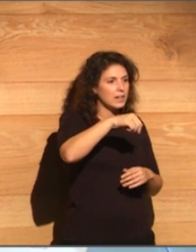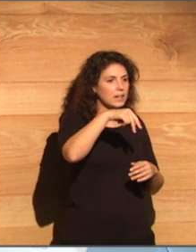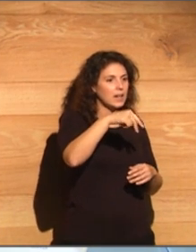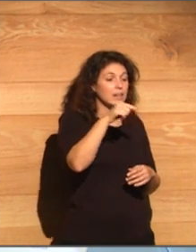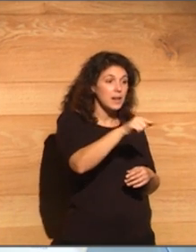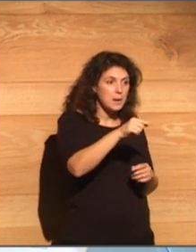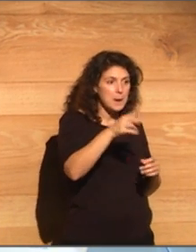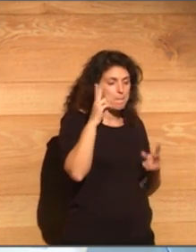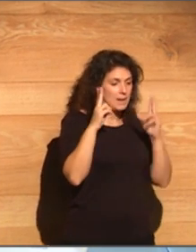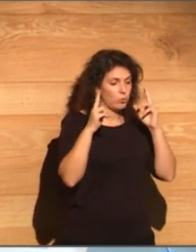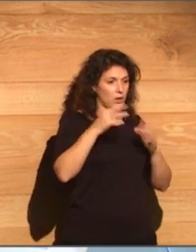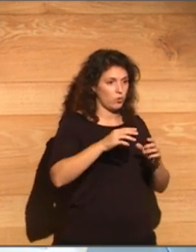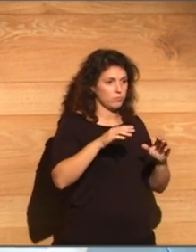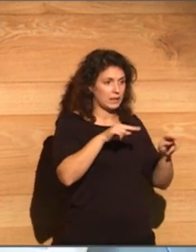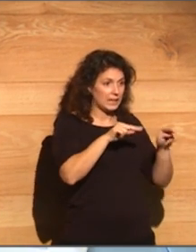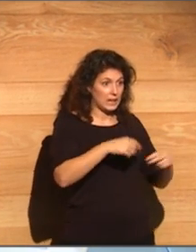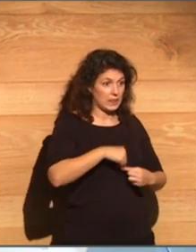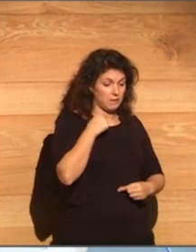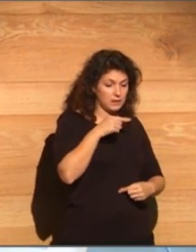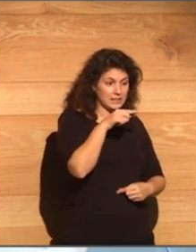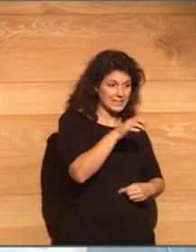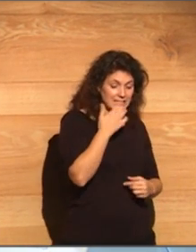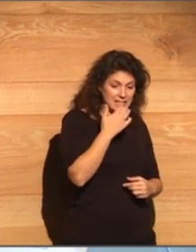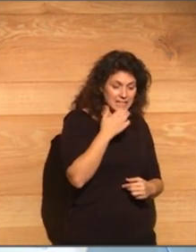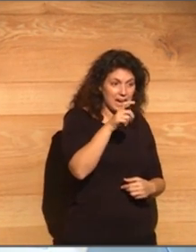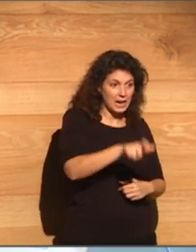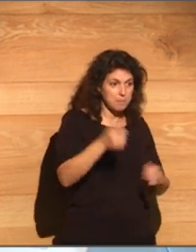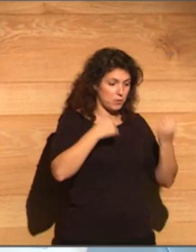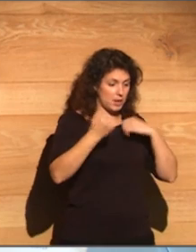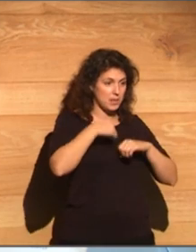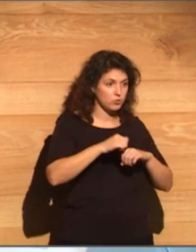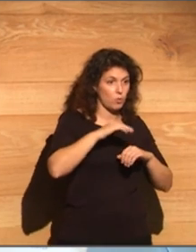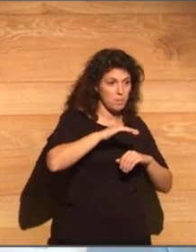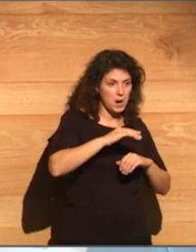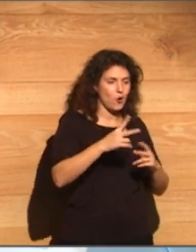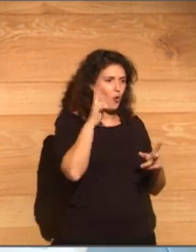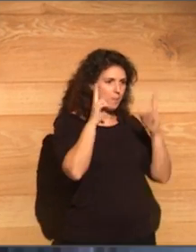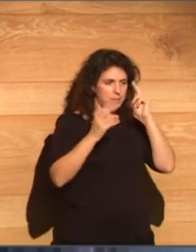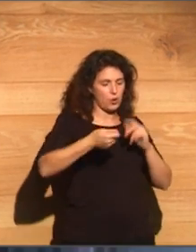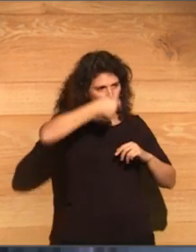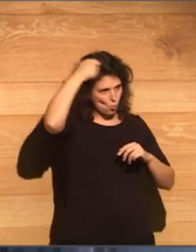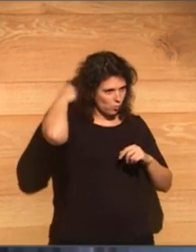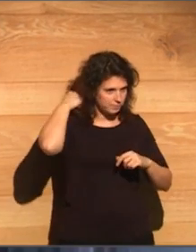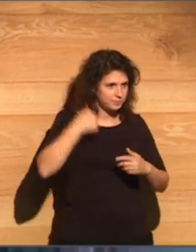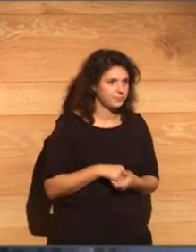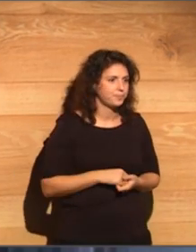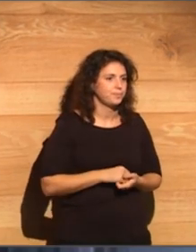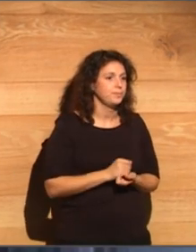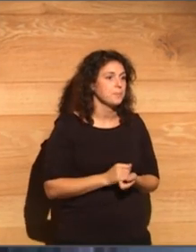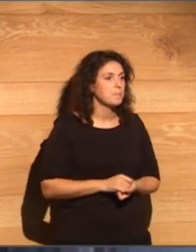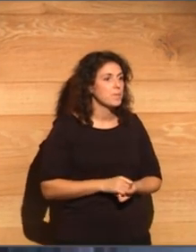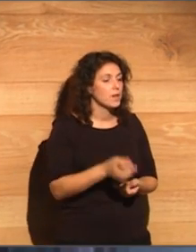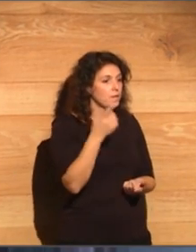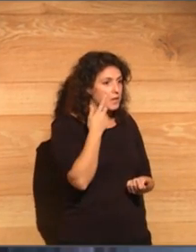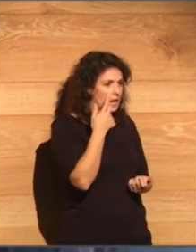civil, sus castigos eran pelar, cuando alguien se portaba mal, cortarle el pelo. Es porque era peluquero. Les cortaba el pelo. Fijaos, para